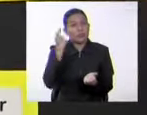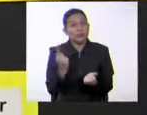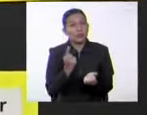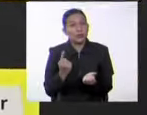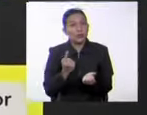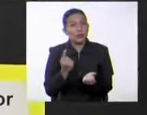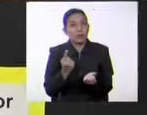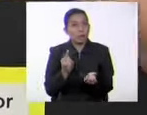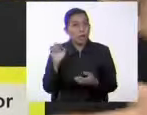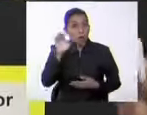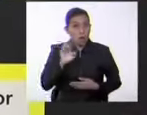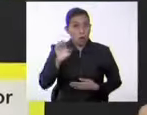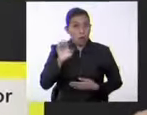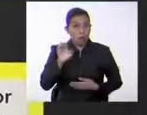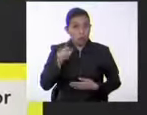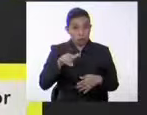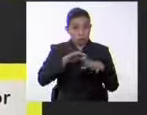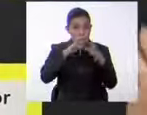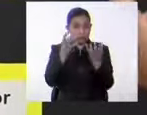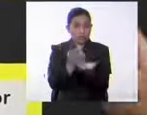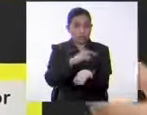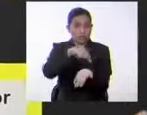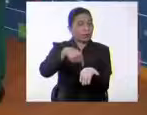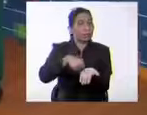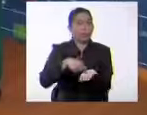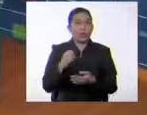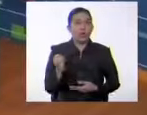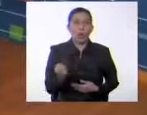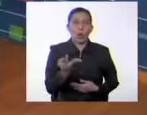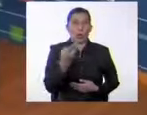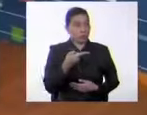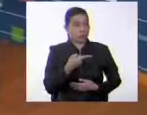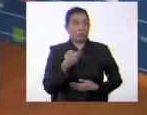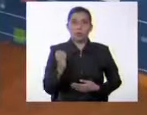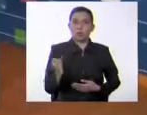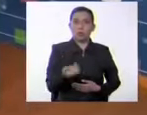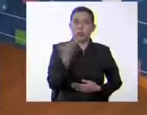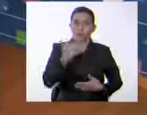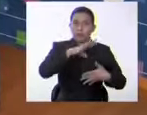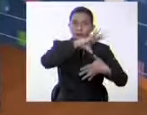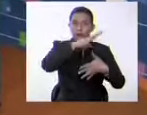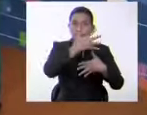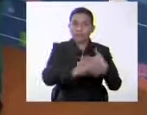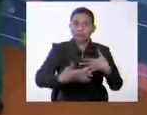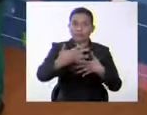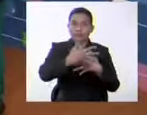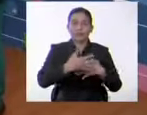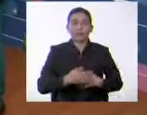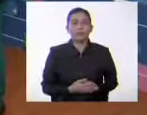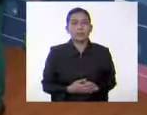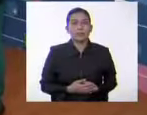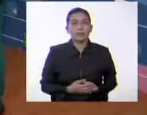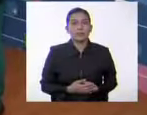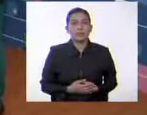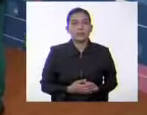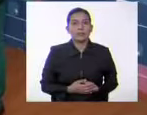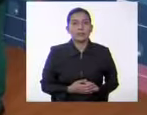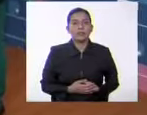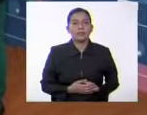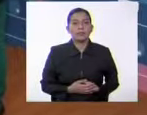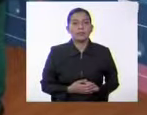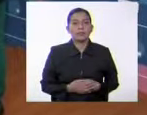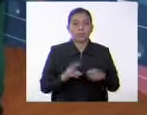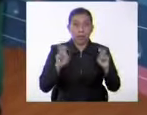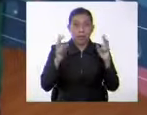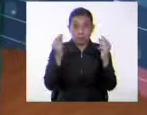Europa como centro del mundo, sino que hay un nuevo continente para ellos, ¿sí? Dentro de las económicas tenemos